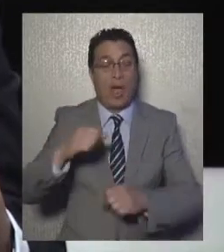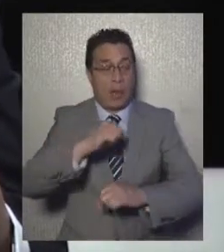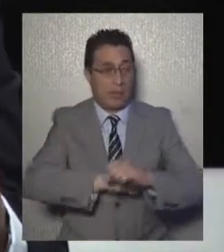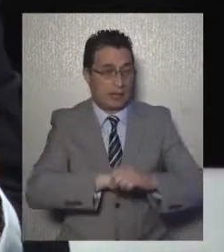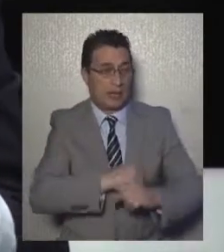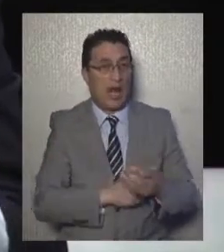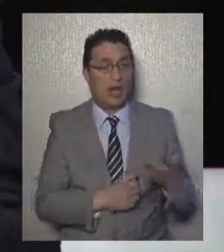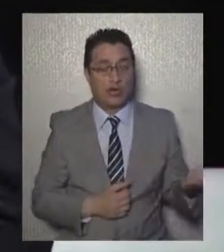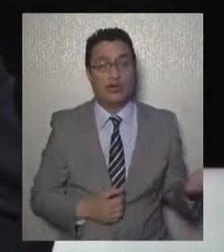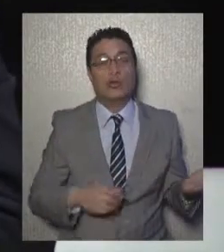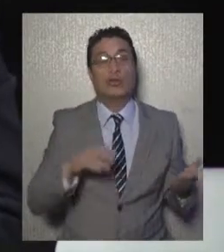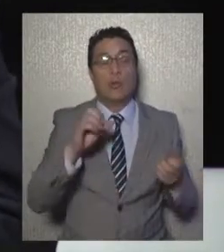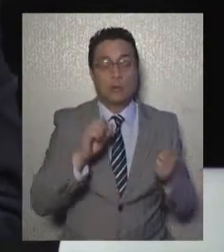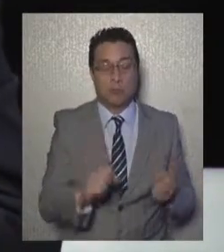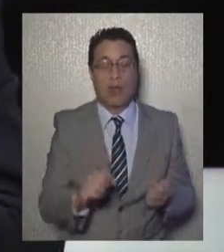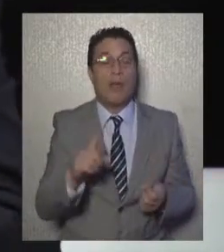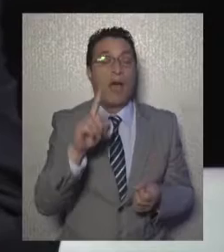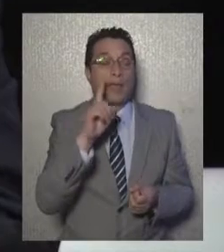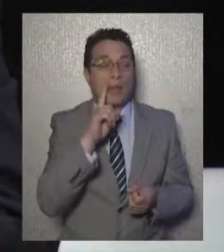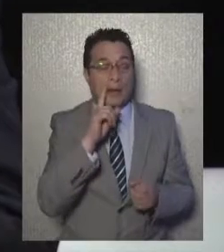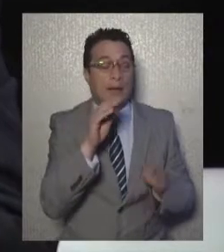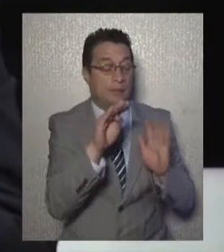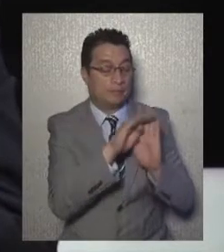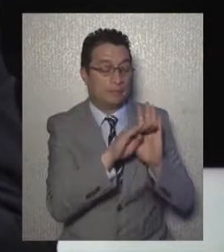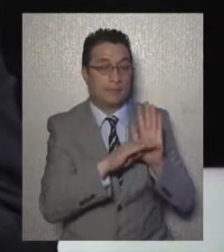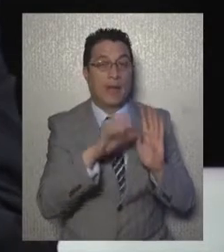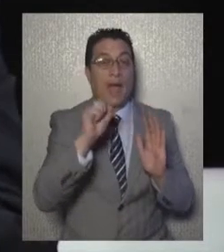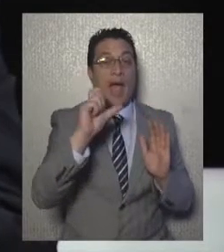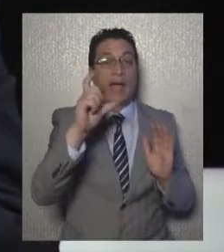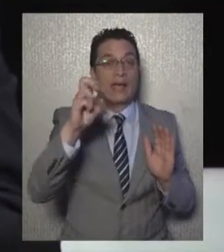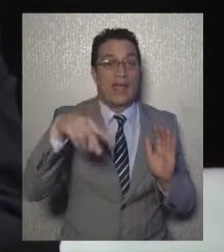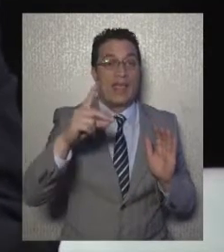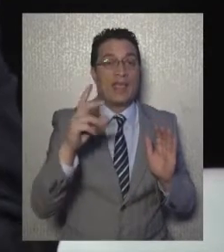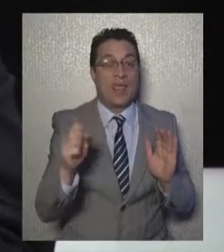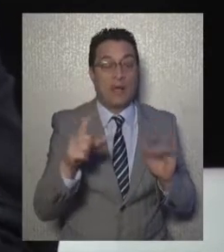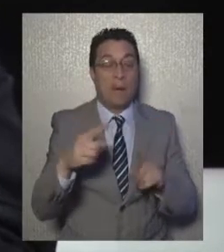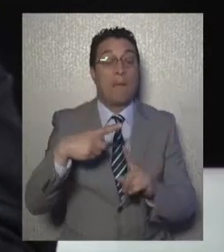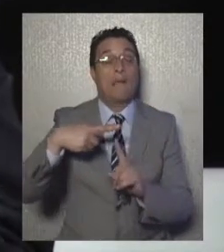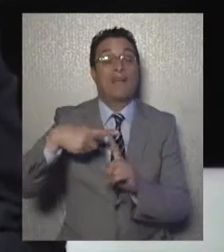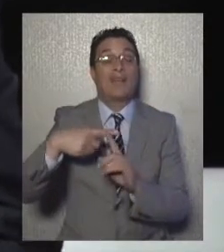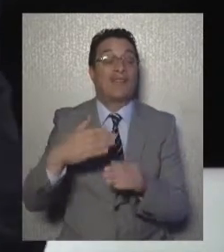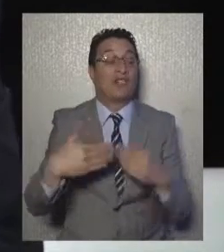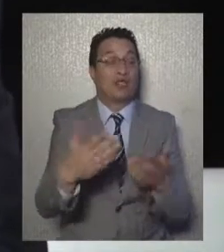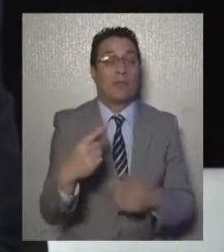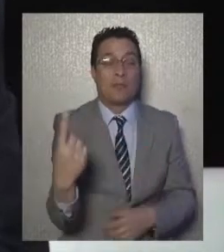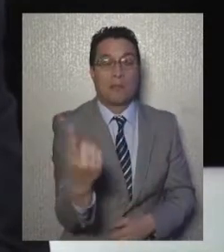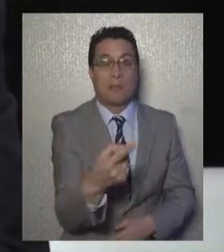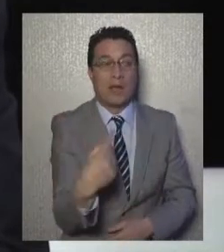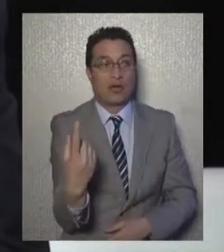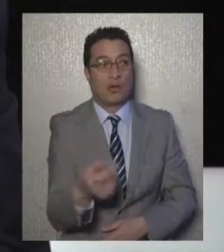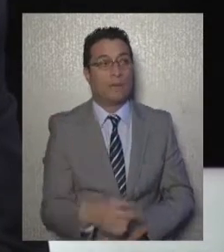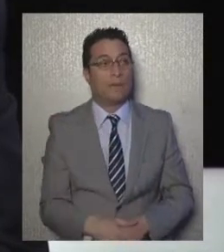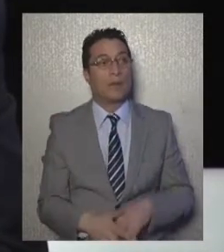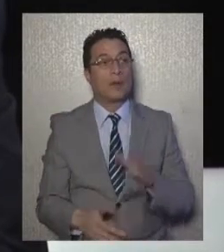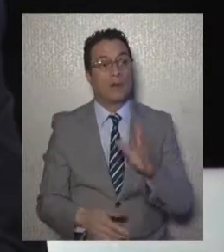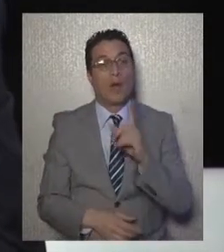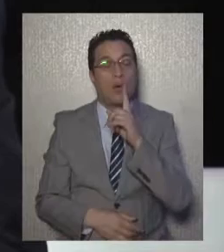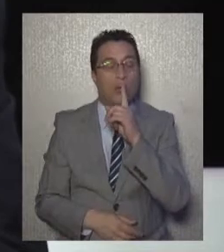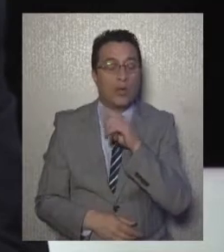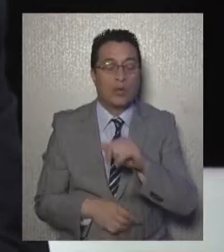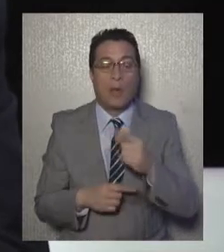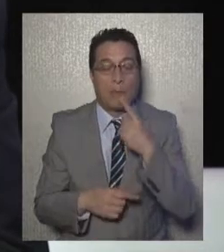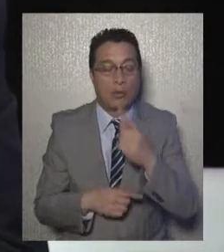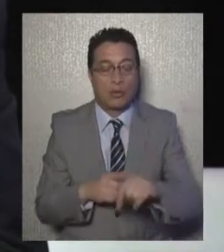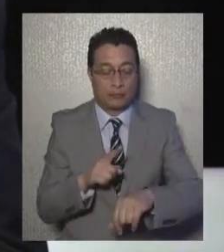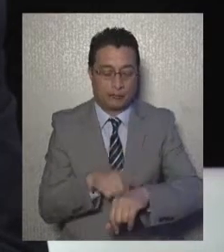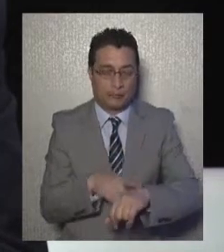empresarios, podamos tener agendas que vayan en beneficio de todos. Una última pregunta, ya estamos muy cortos de